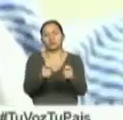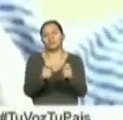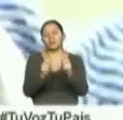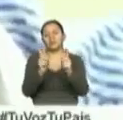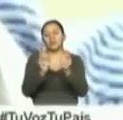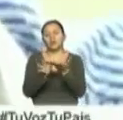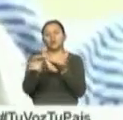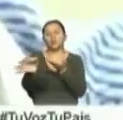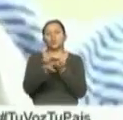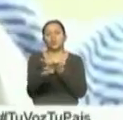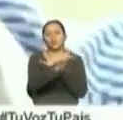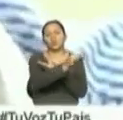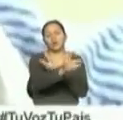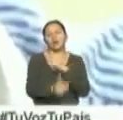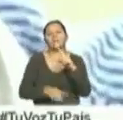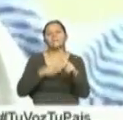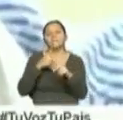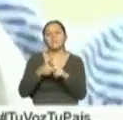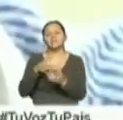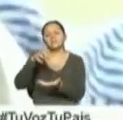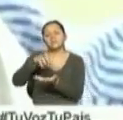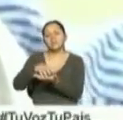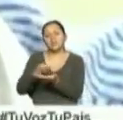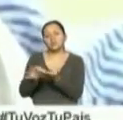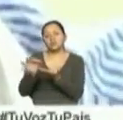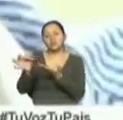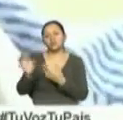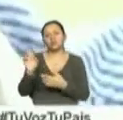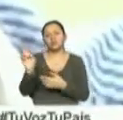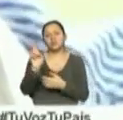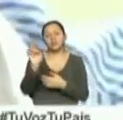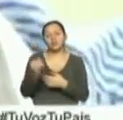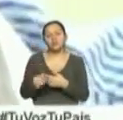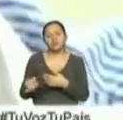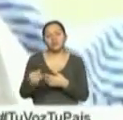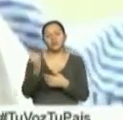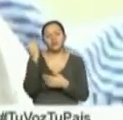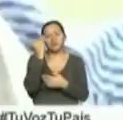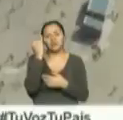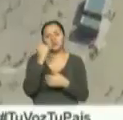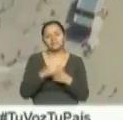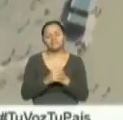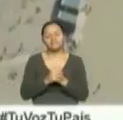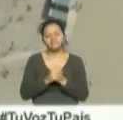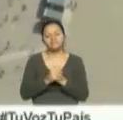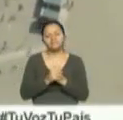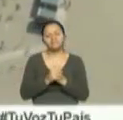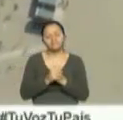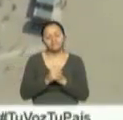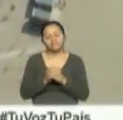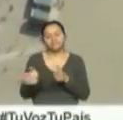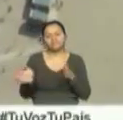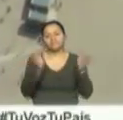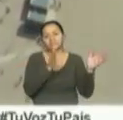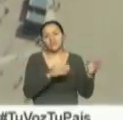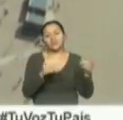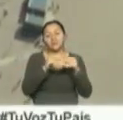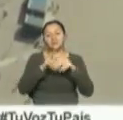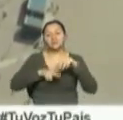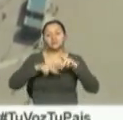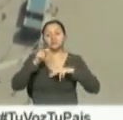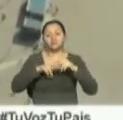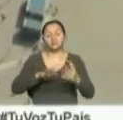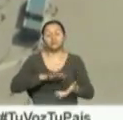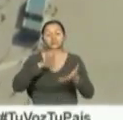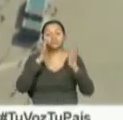finalmente extenderá toda la zona rural de Atacames y Esmeraldas y también del Cantón Río Verde. Otras obras que sin duda han